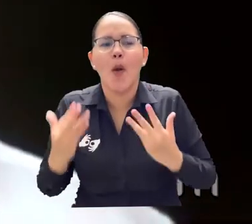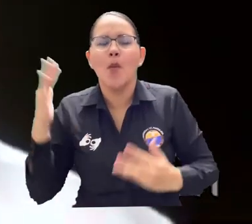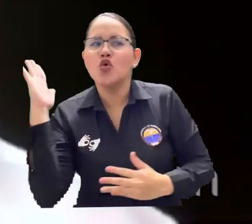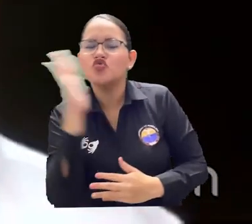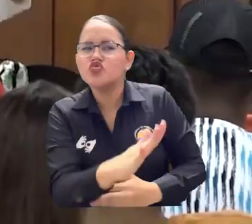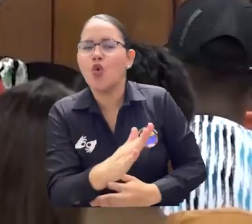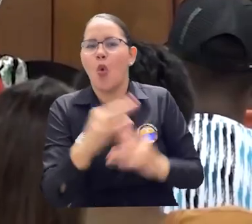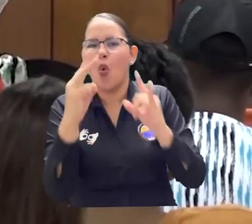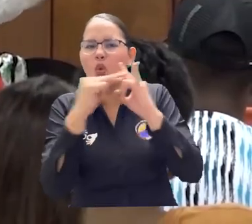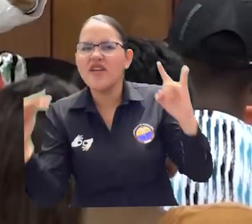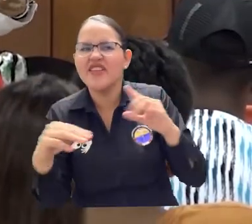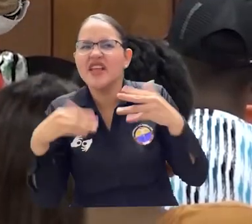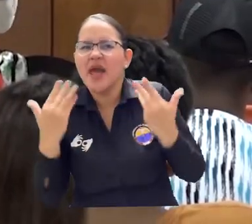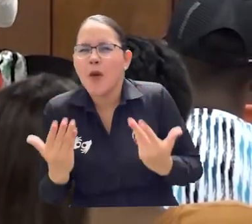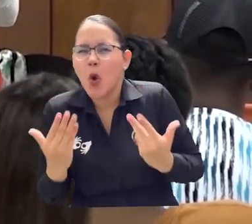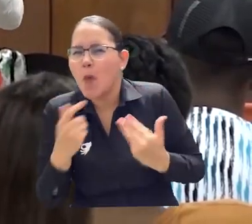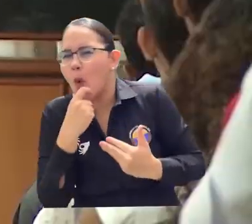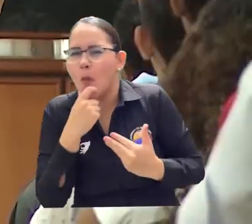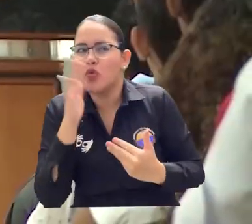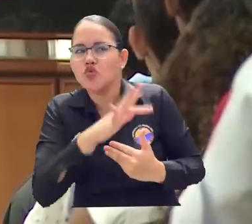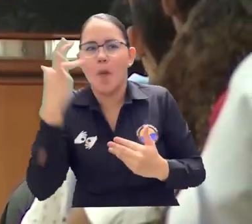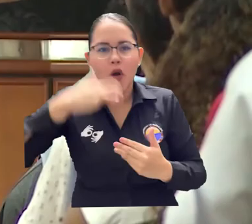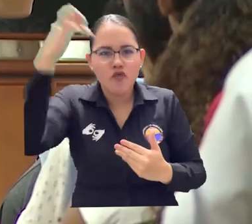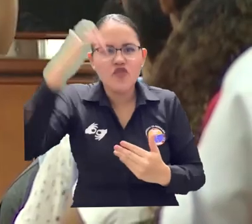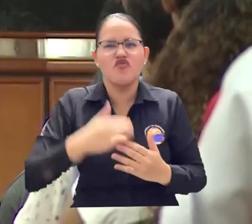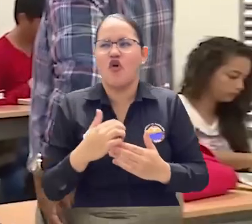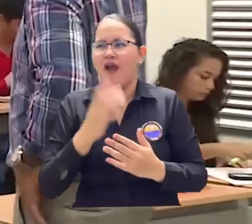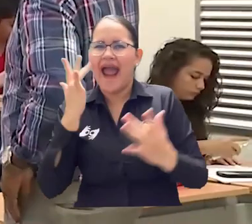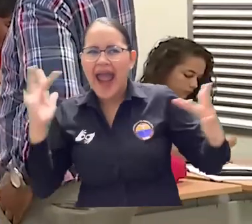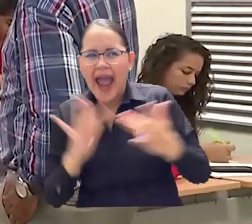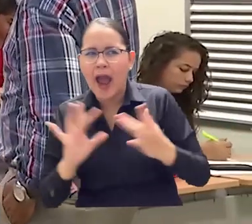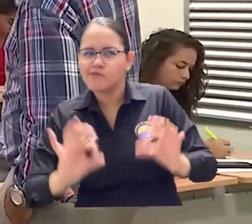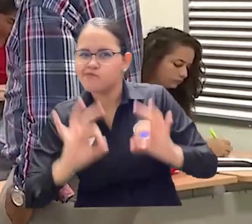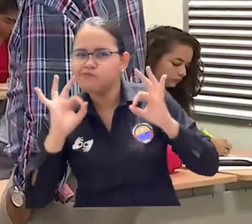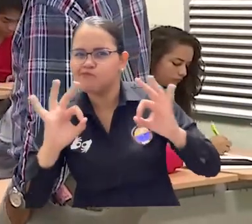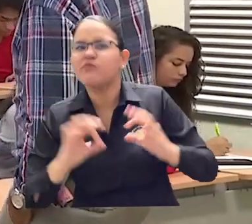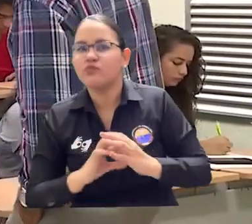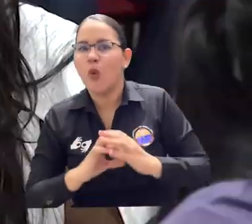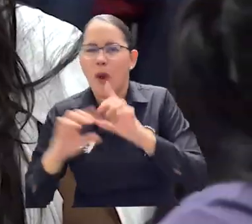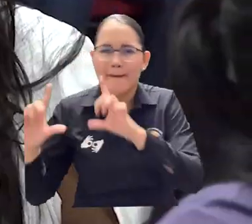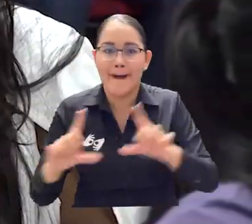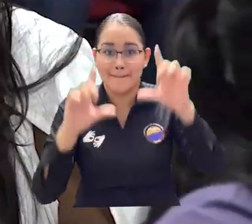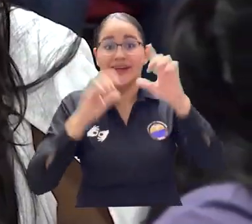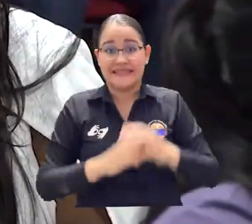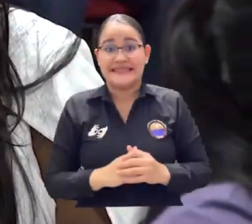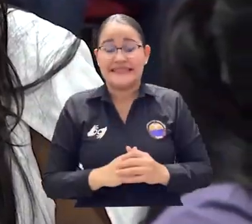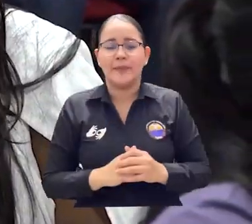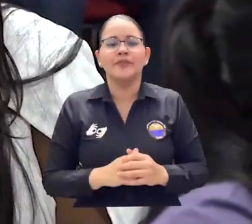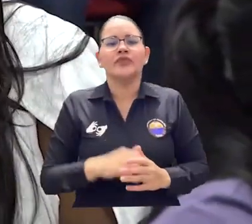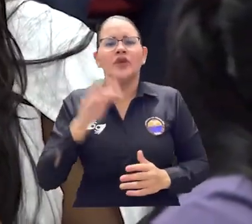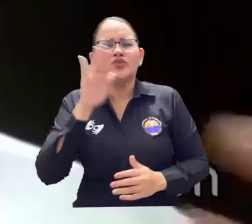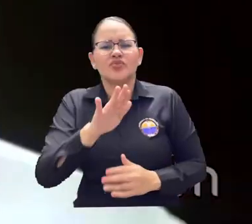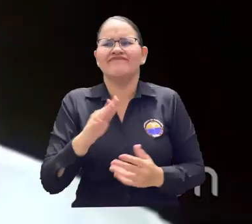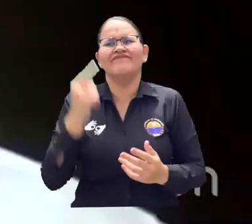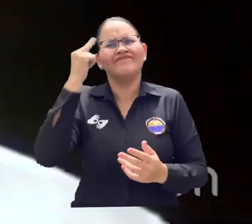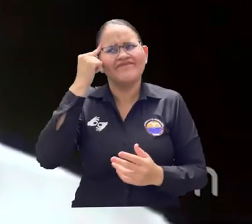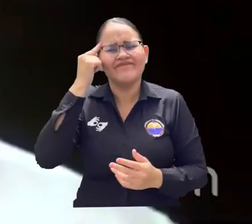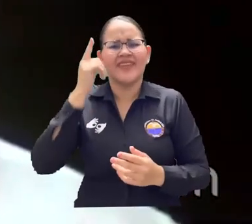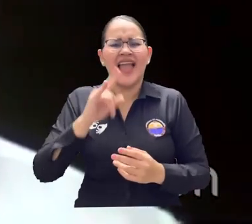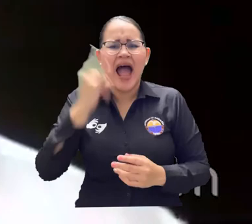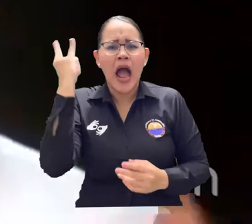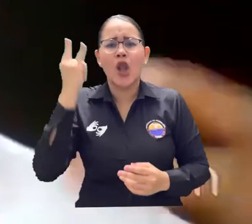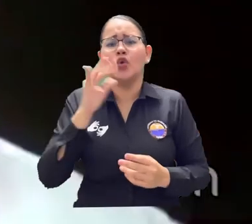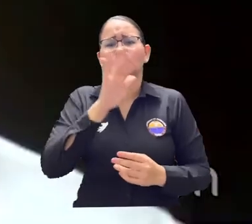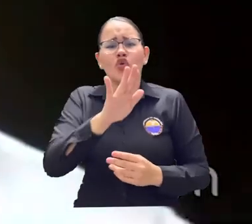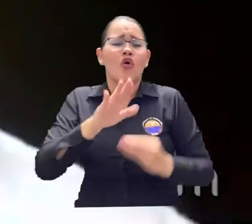dinámica académica de la universidad en los pregrados que tenemos y en los nuevos pregrados. Que esa nueva generación no tengamos que formar en no educadores,